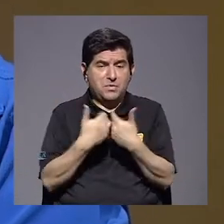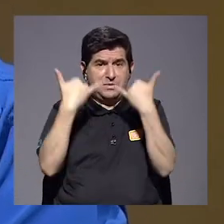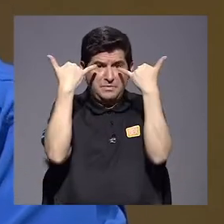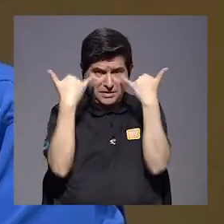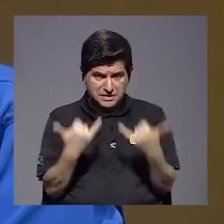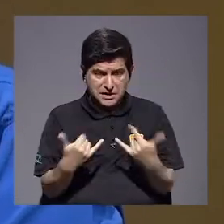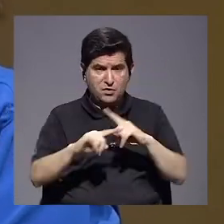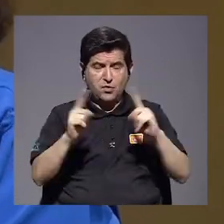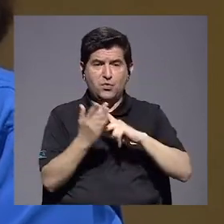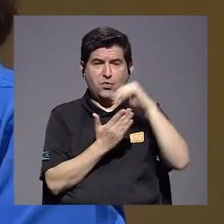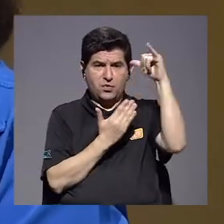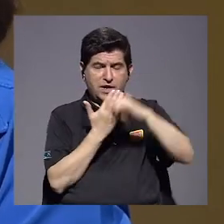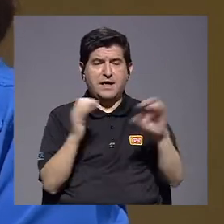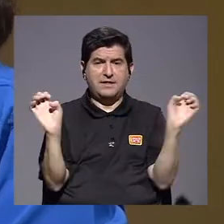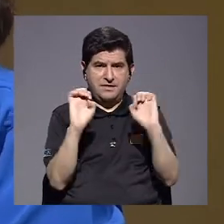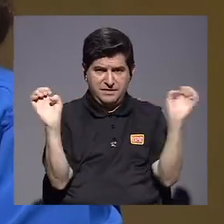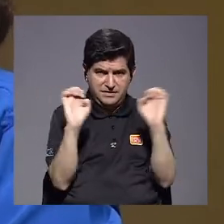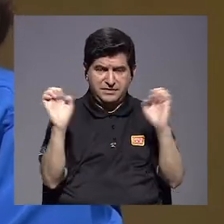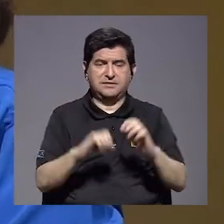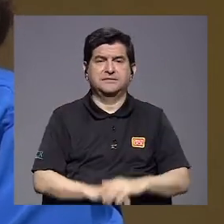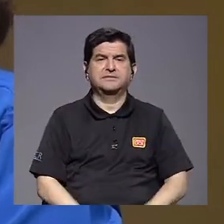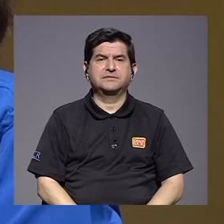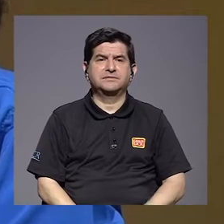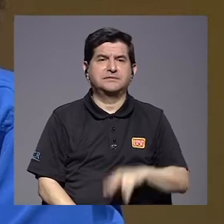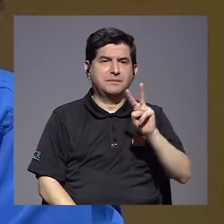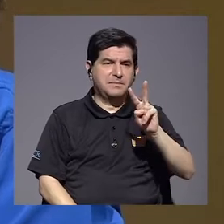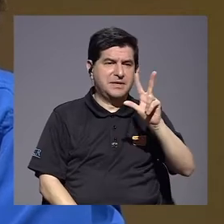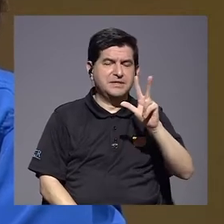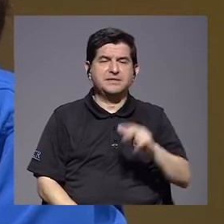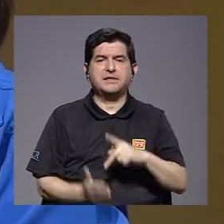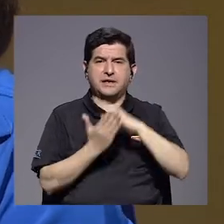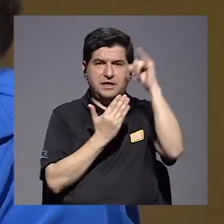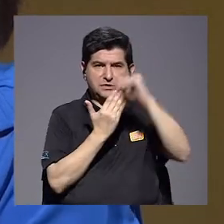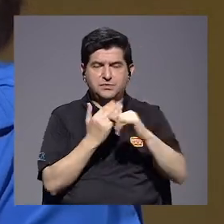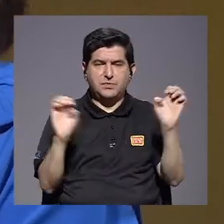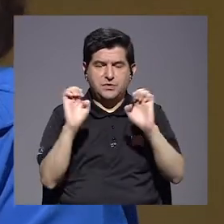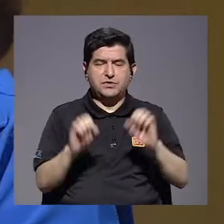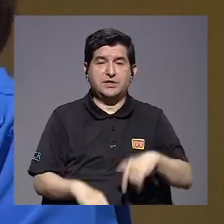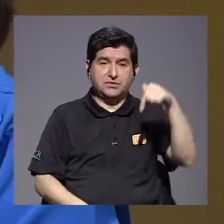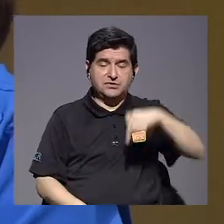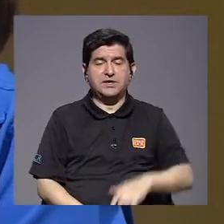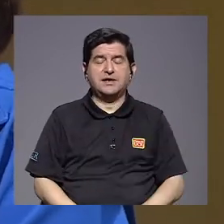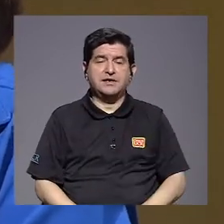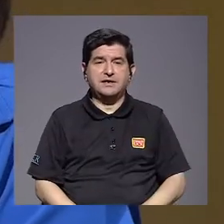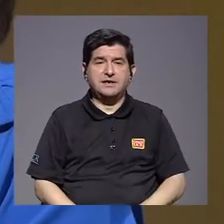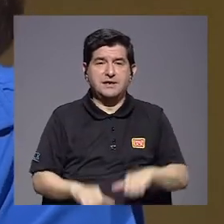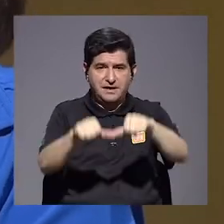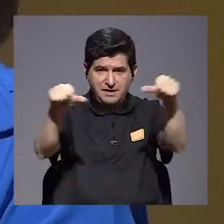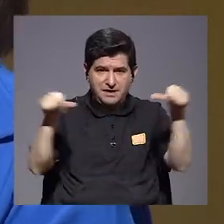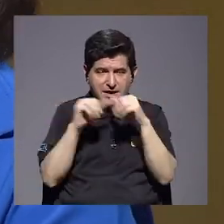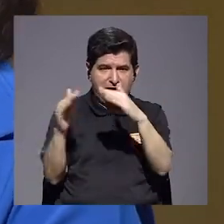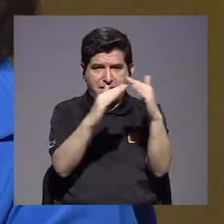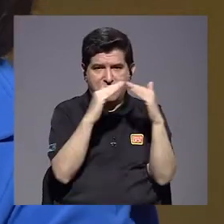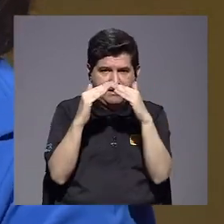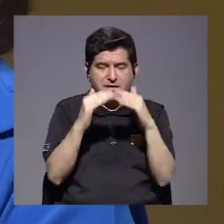tenemos en estos momentos varios proyectos de emergencia. 23 proyectos de emergencia aquí en el área metropolitana